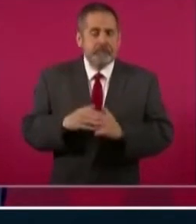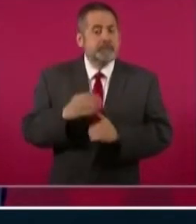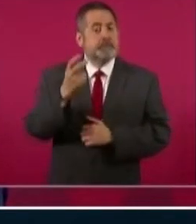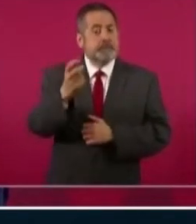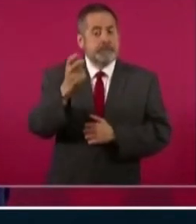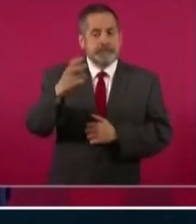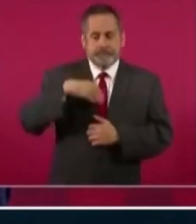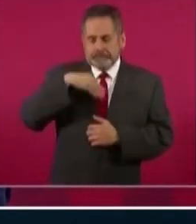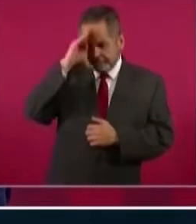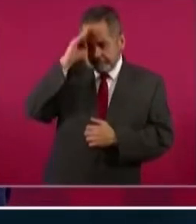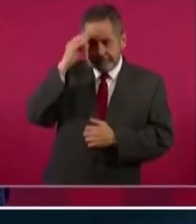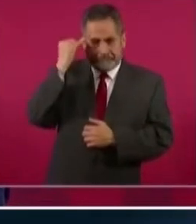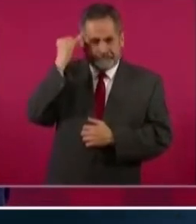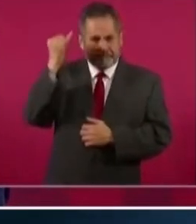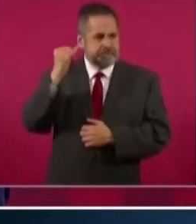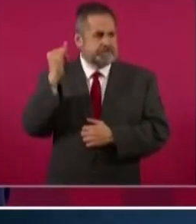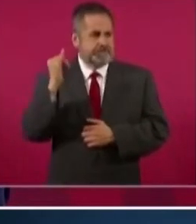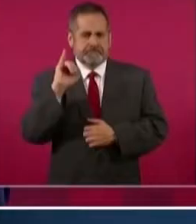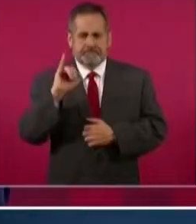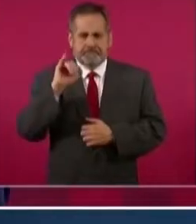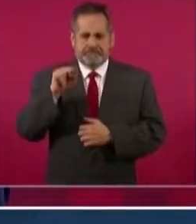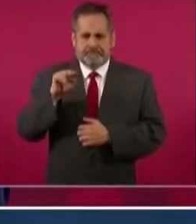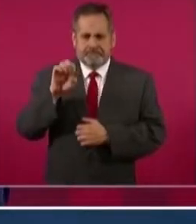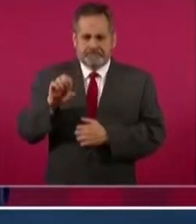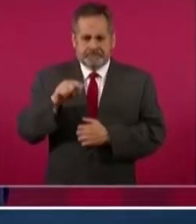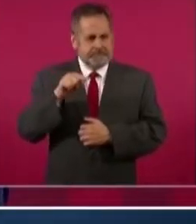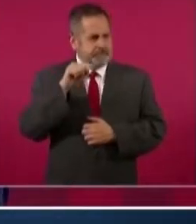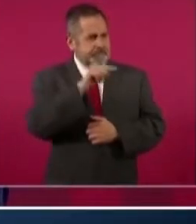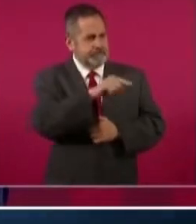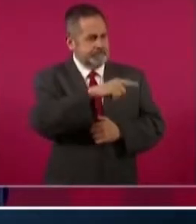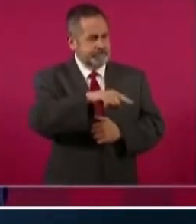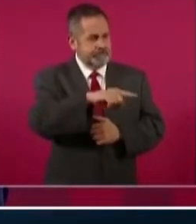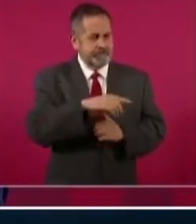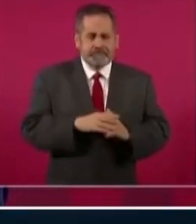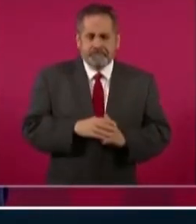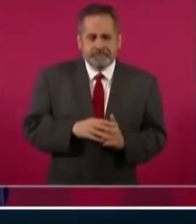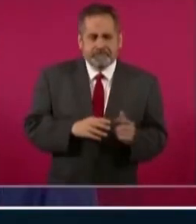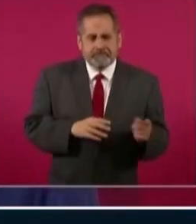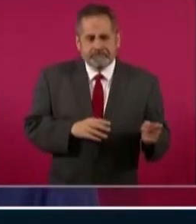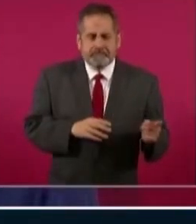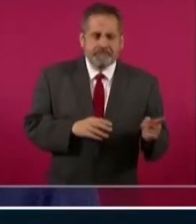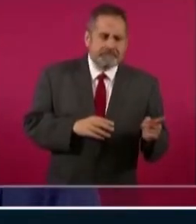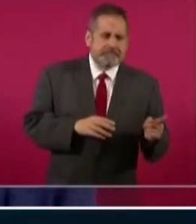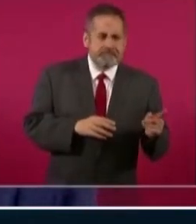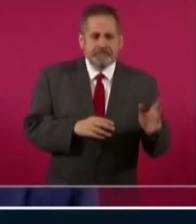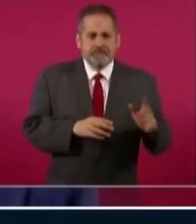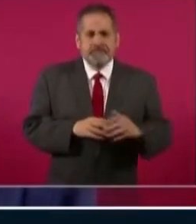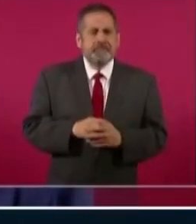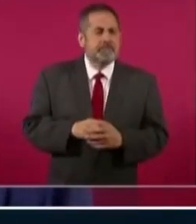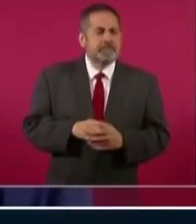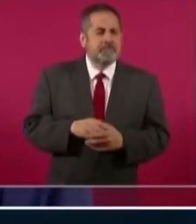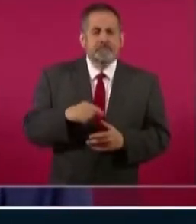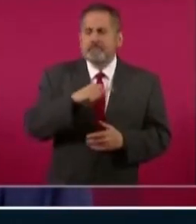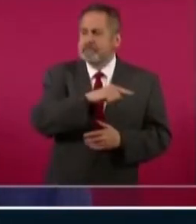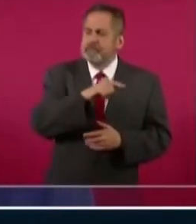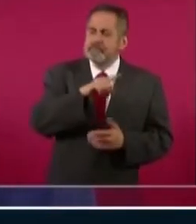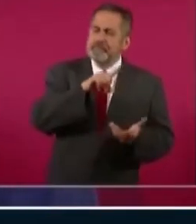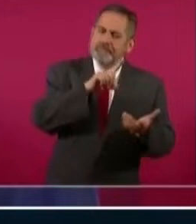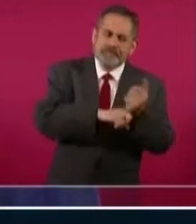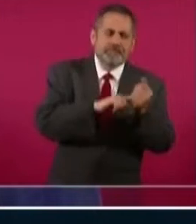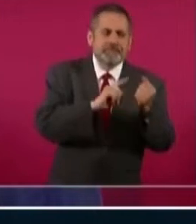dólares. Esto es, hay una codependencia brutal entre las economías ya en este momento,